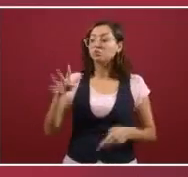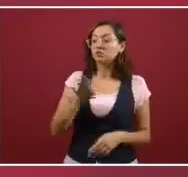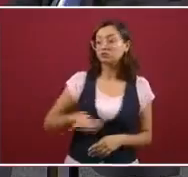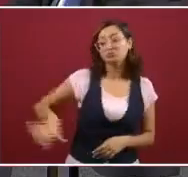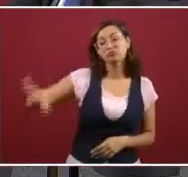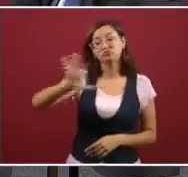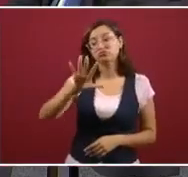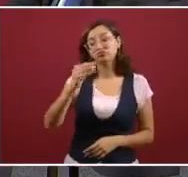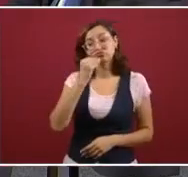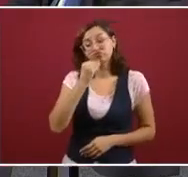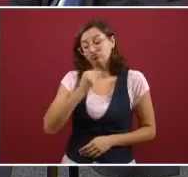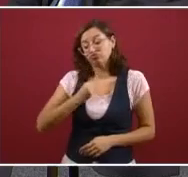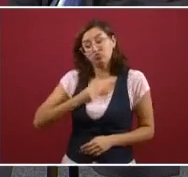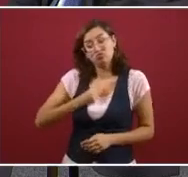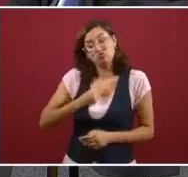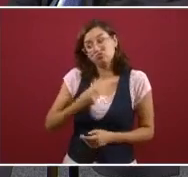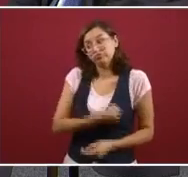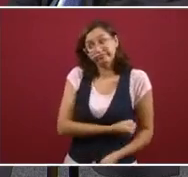pueblo.